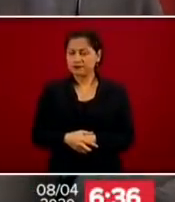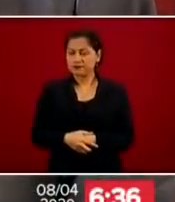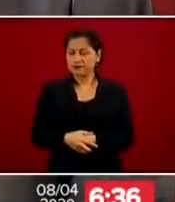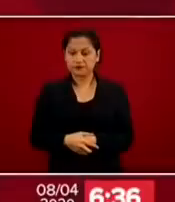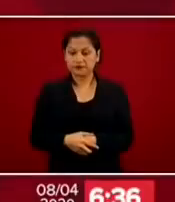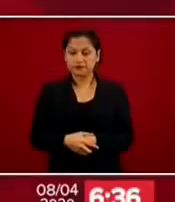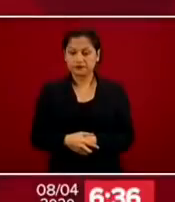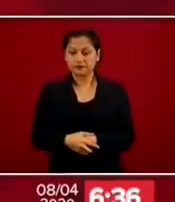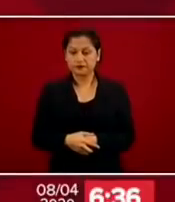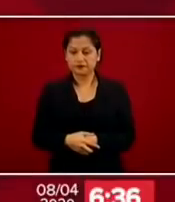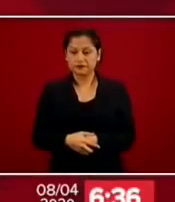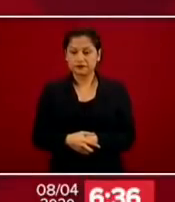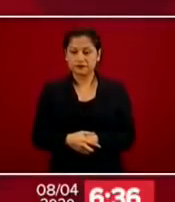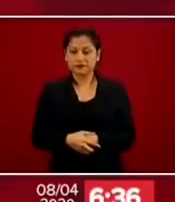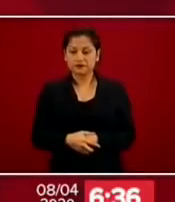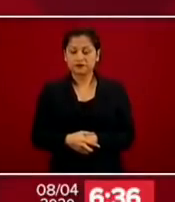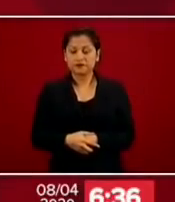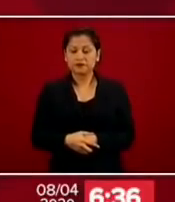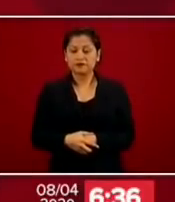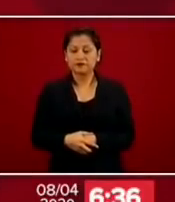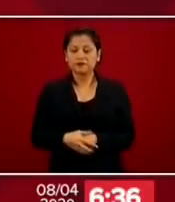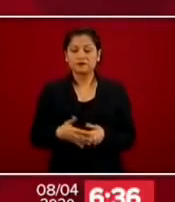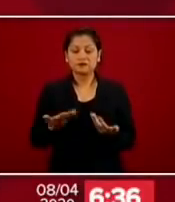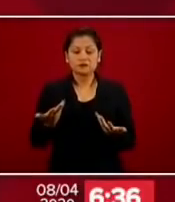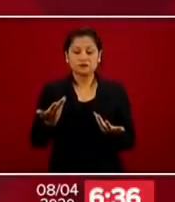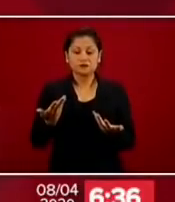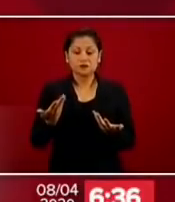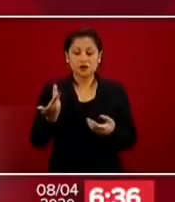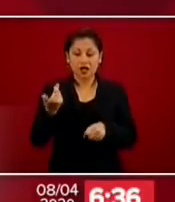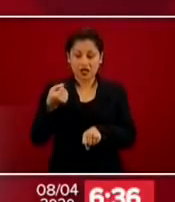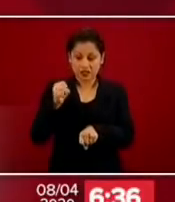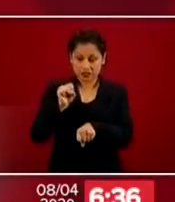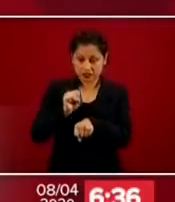Si por Semana Santa,